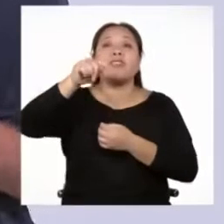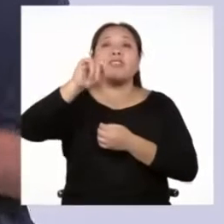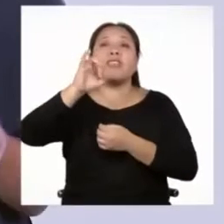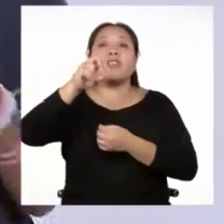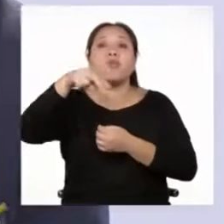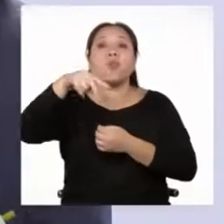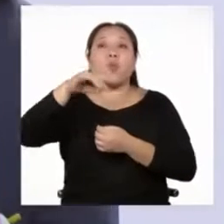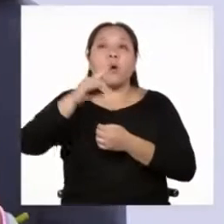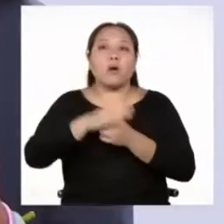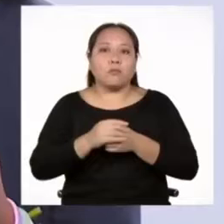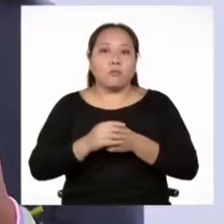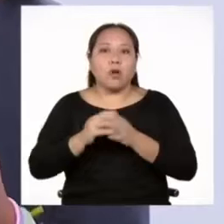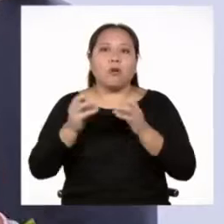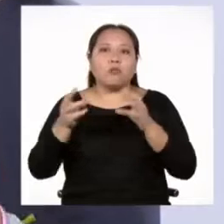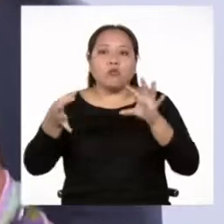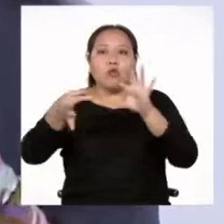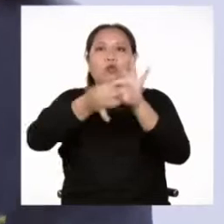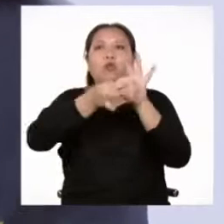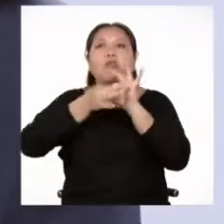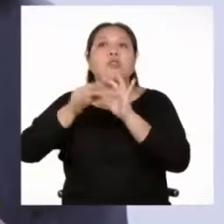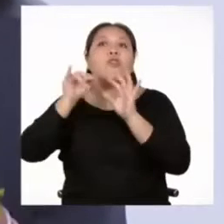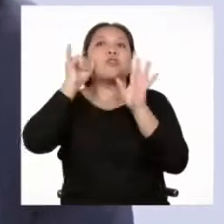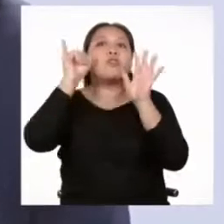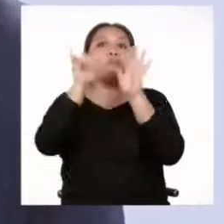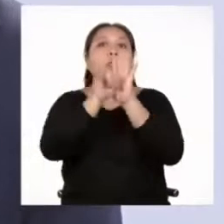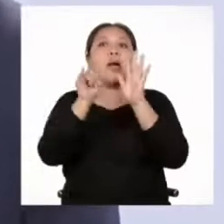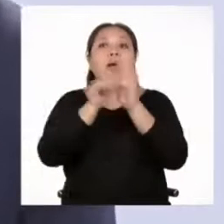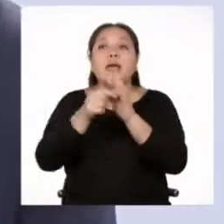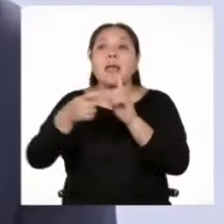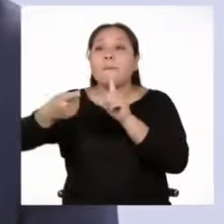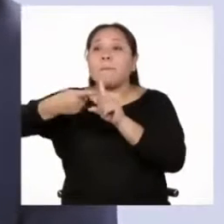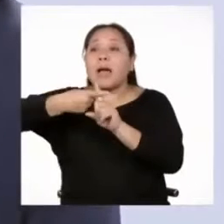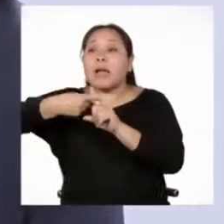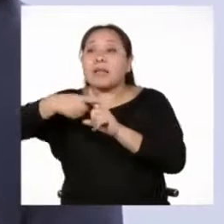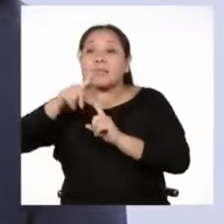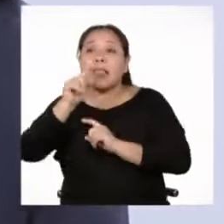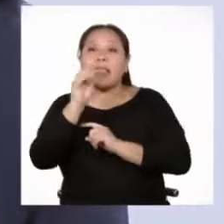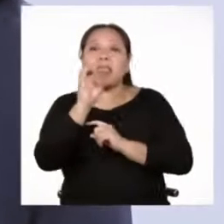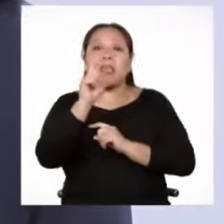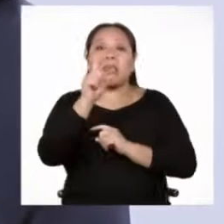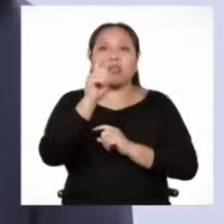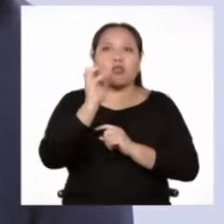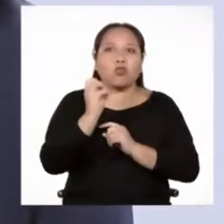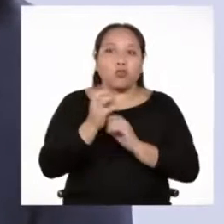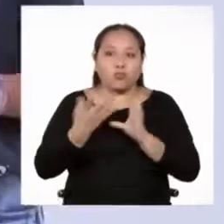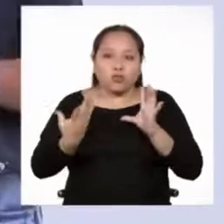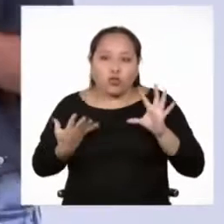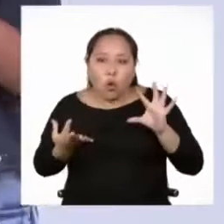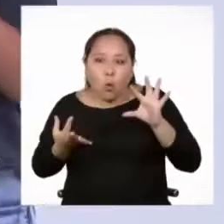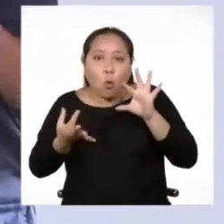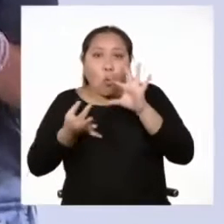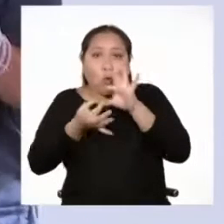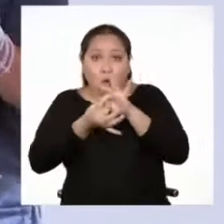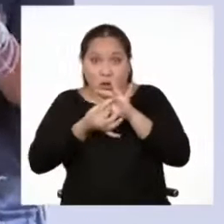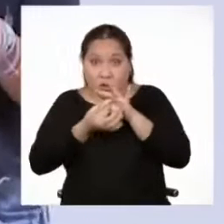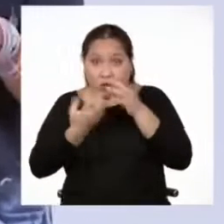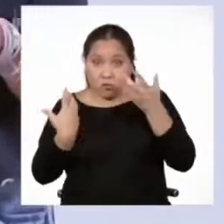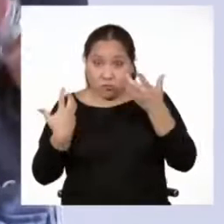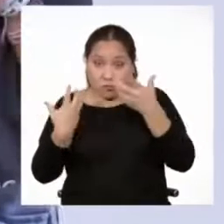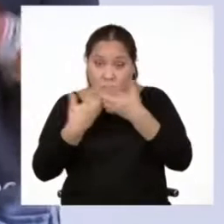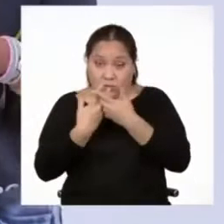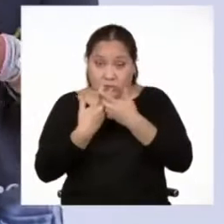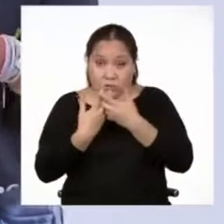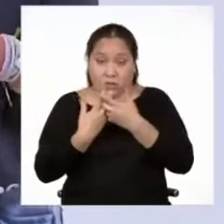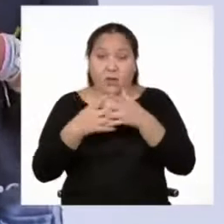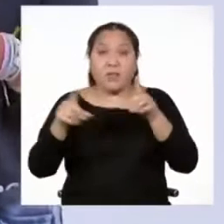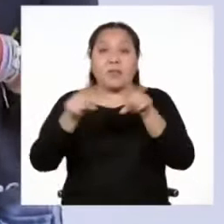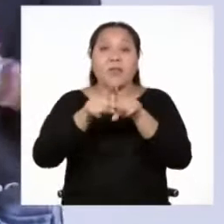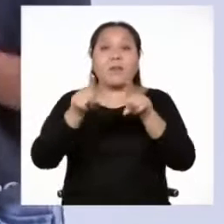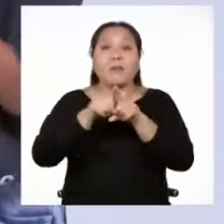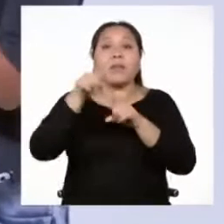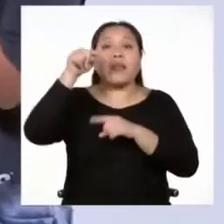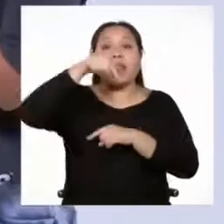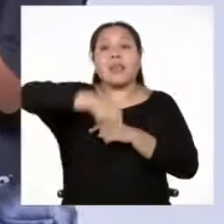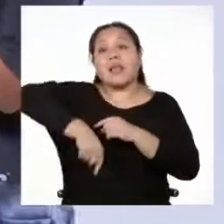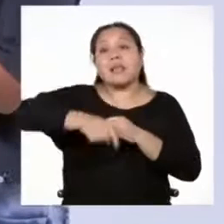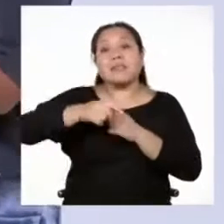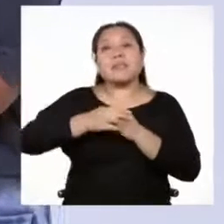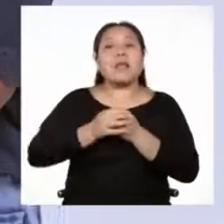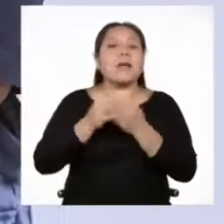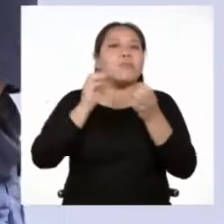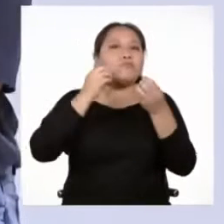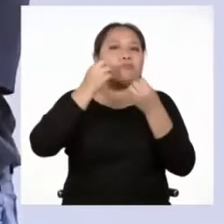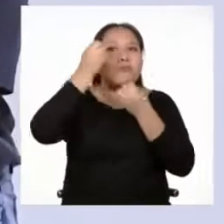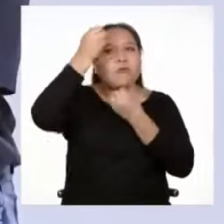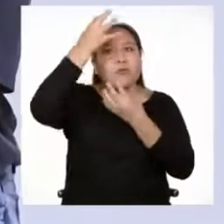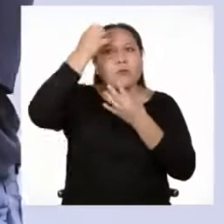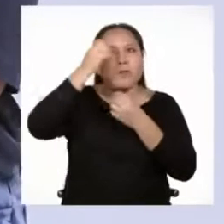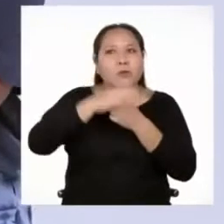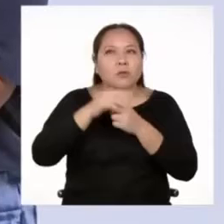texto. Es importante recordar que el texto y las imágenes deben complementarse. De igual manera, en este tipo de texto es